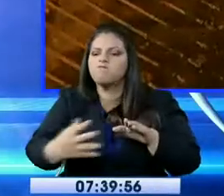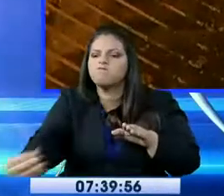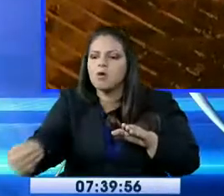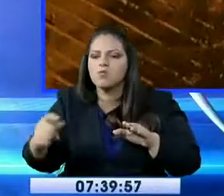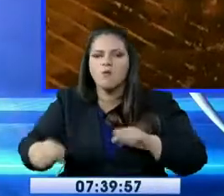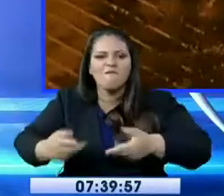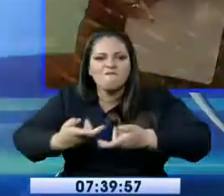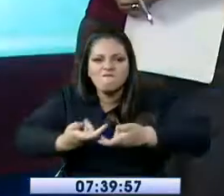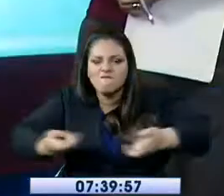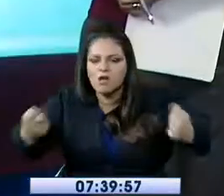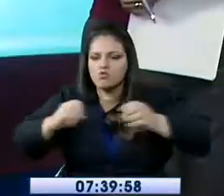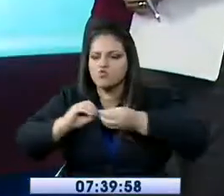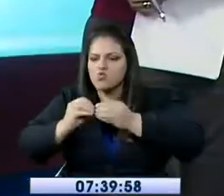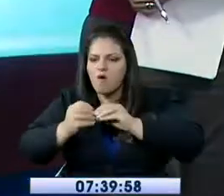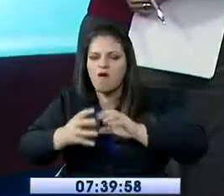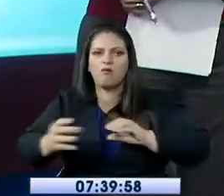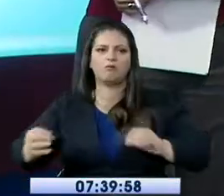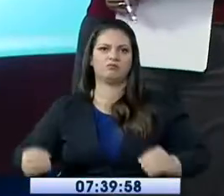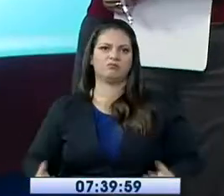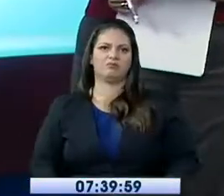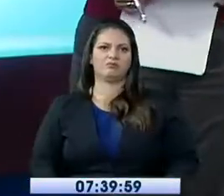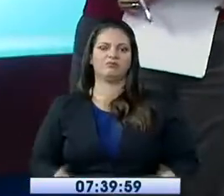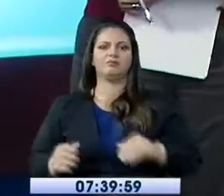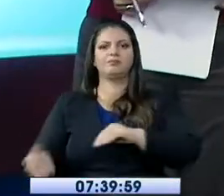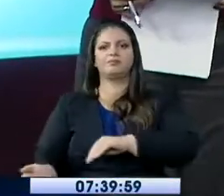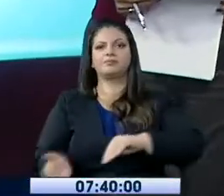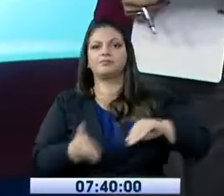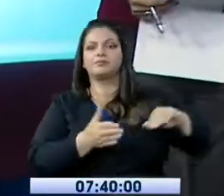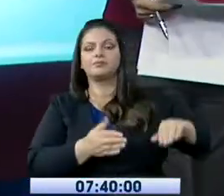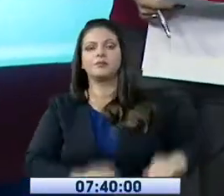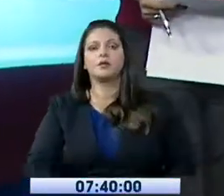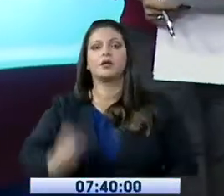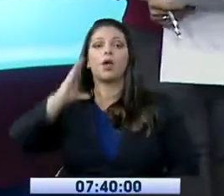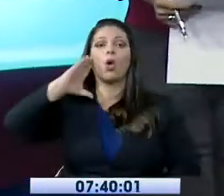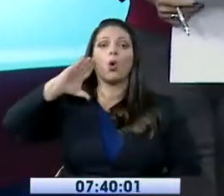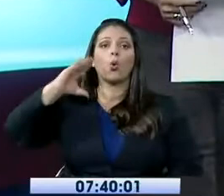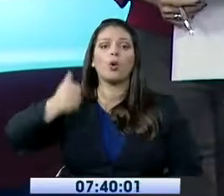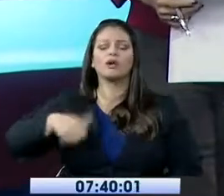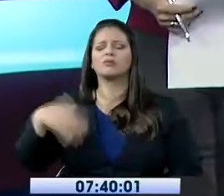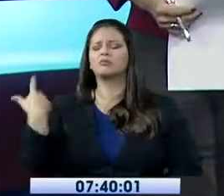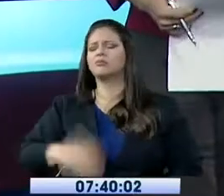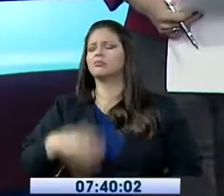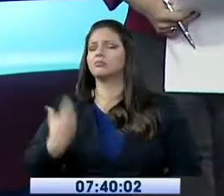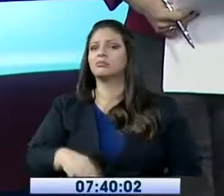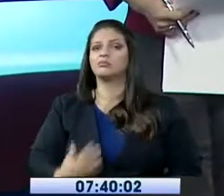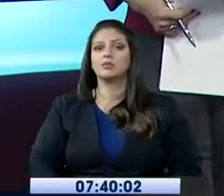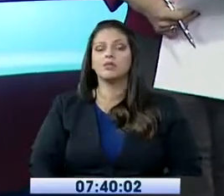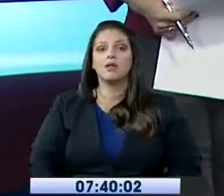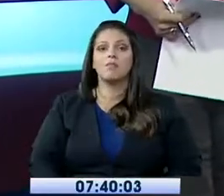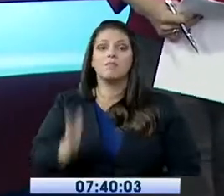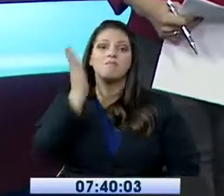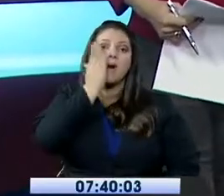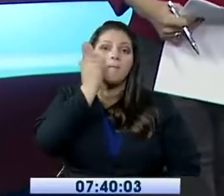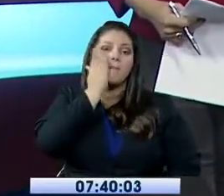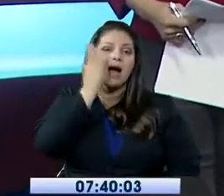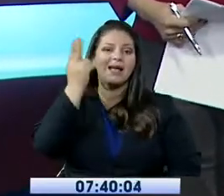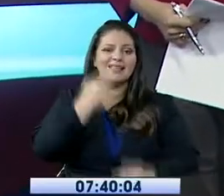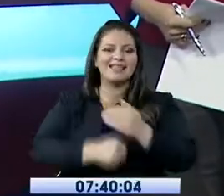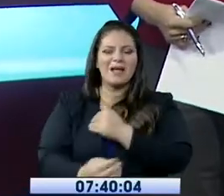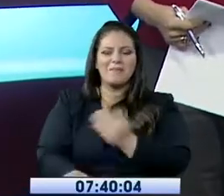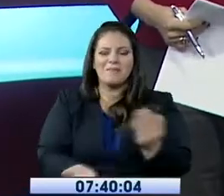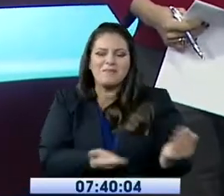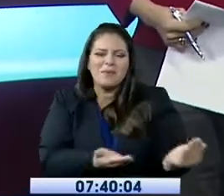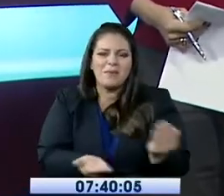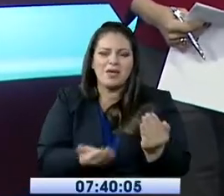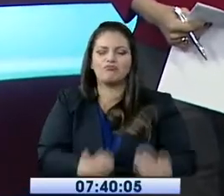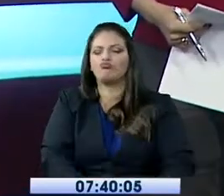Situación en Cuenca, una bebé de 11 meses fue asesinada presuntamente por su padre cuando al parecer intentaba agredir a su